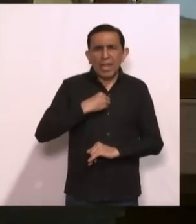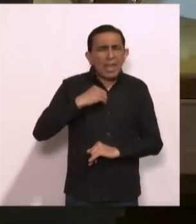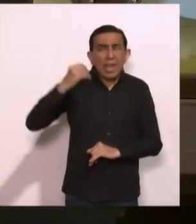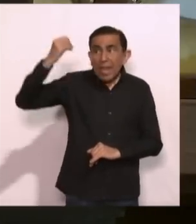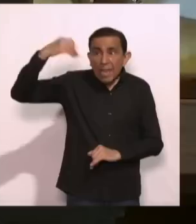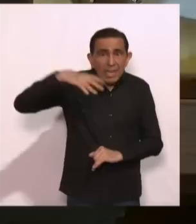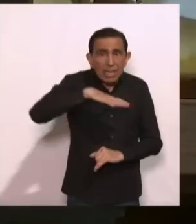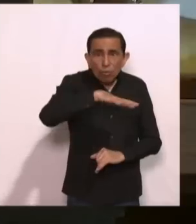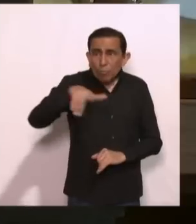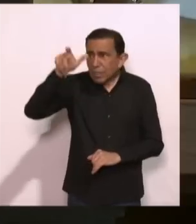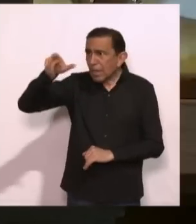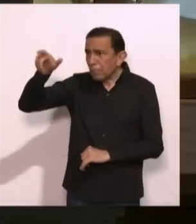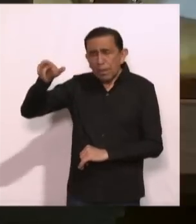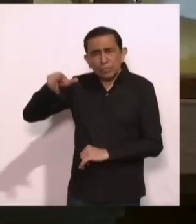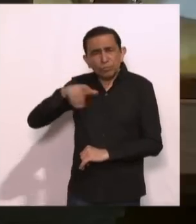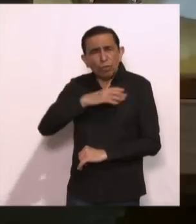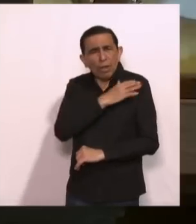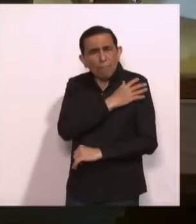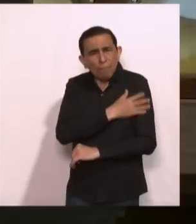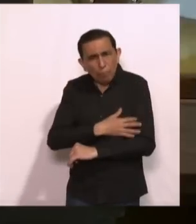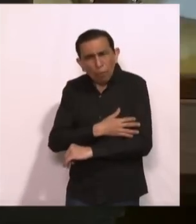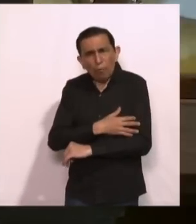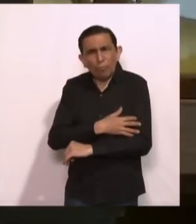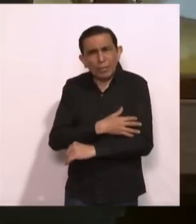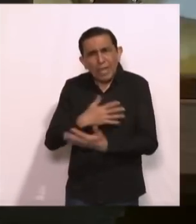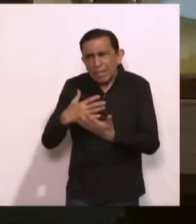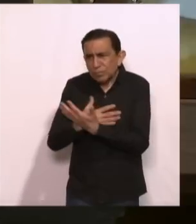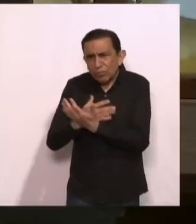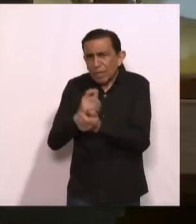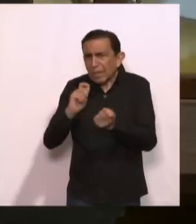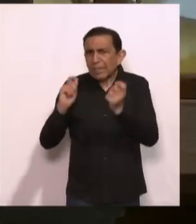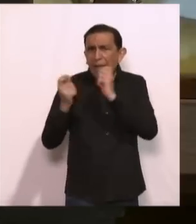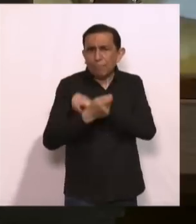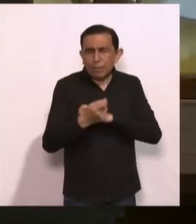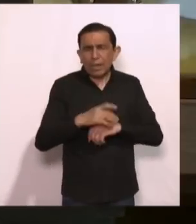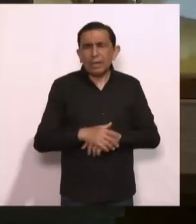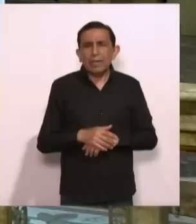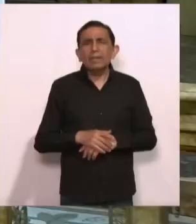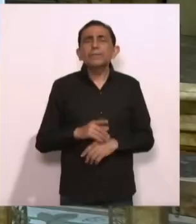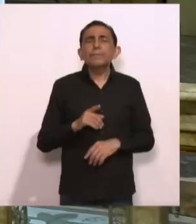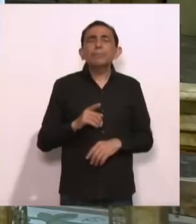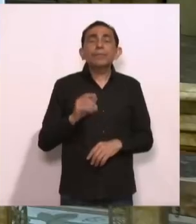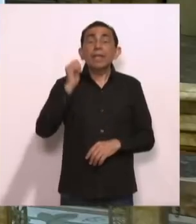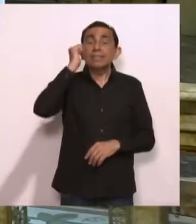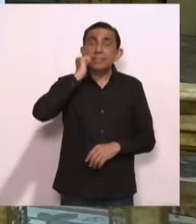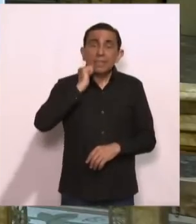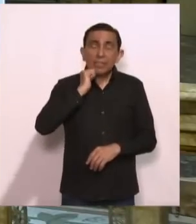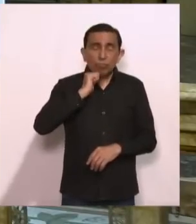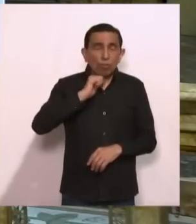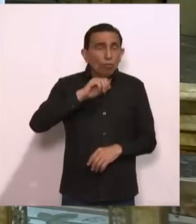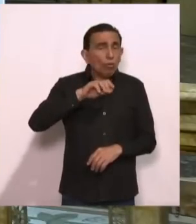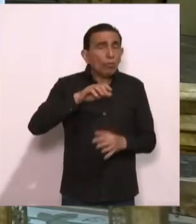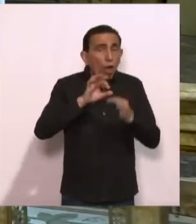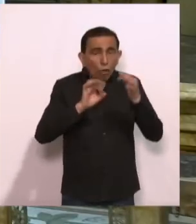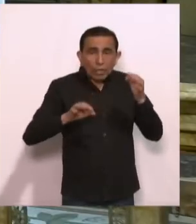de carencia, de debilidad y de sufrimiento. Oremos. Escucha, Señor, la oración de tu